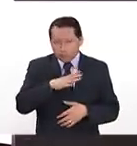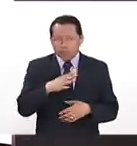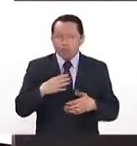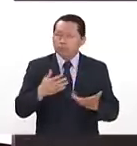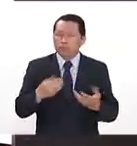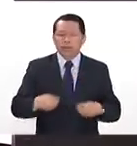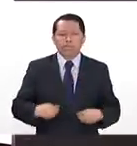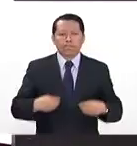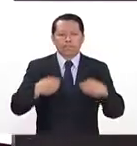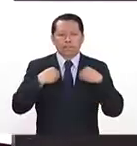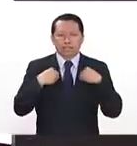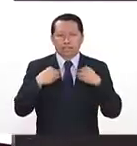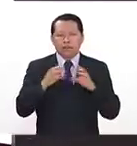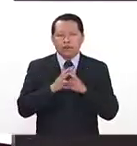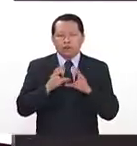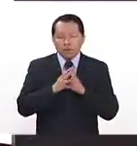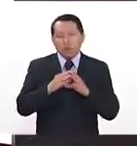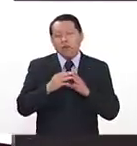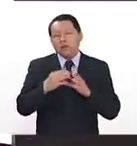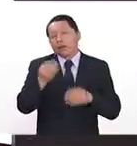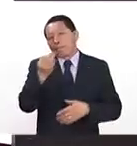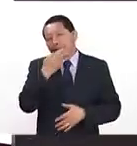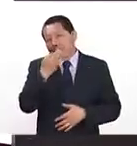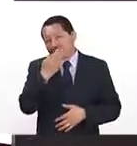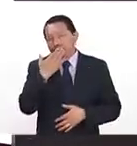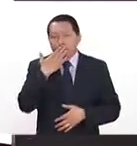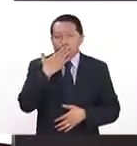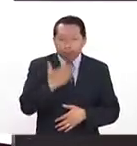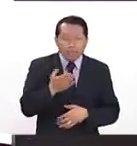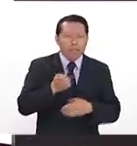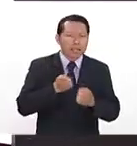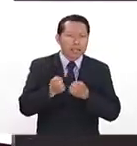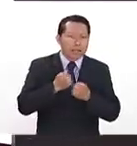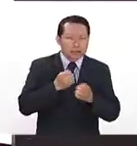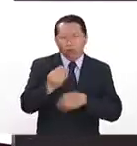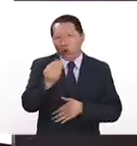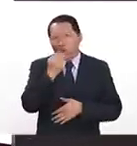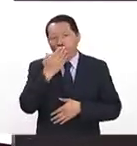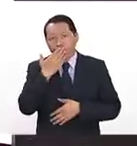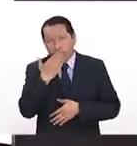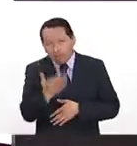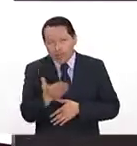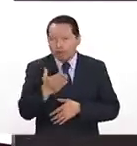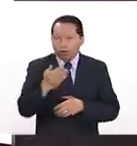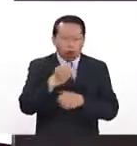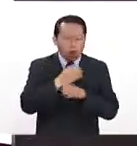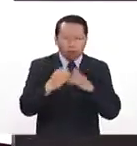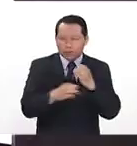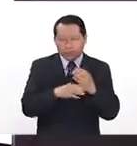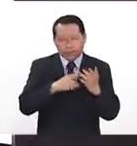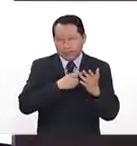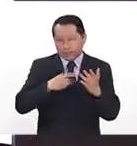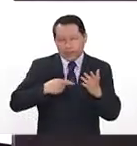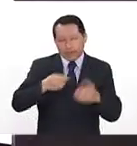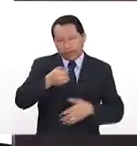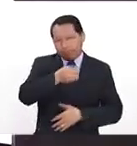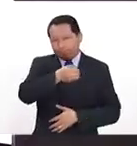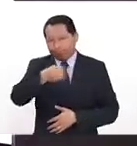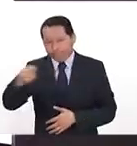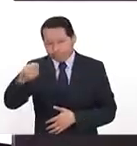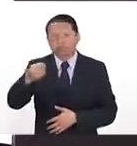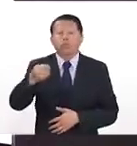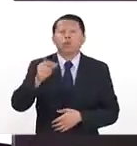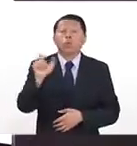de vida, si ingerimos nuestros medicamentos, hacemos ejercicio, una alimentación adecuada, muchas cosas que se tienen que cambiar. Cuando se presentan las